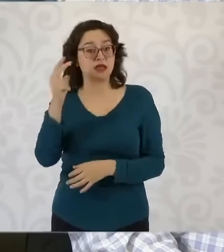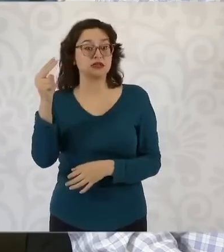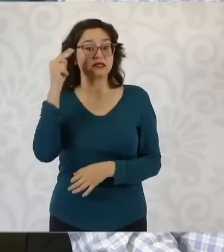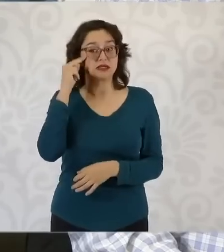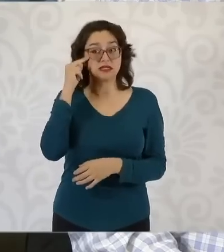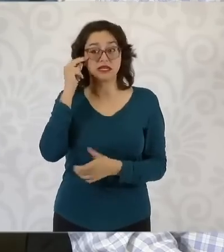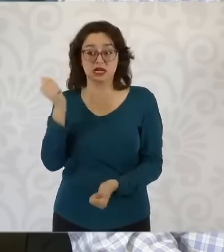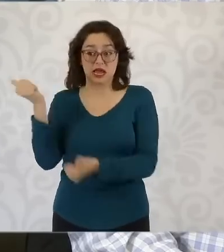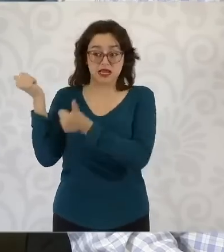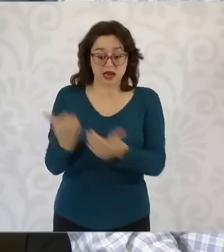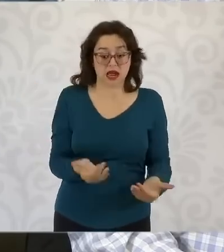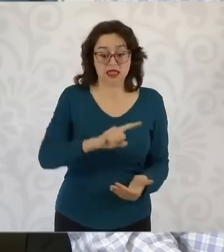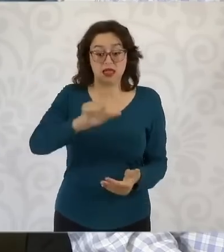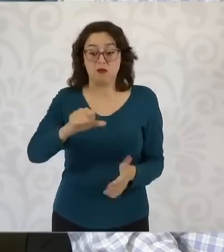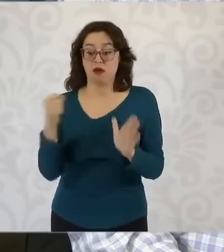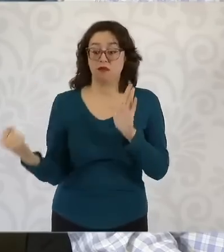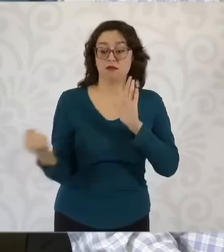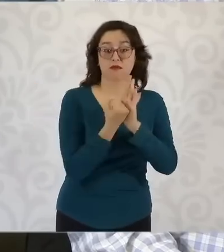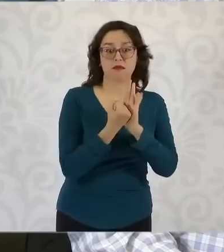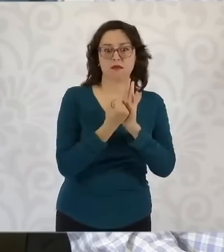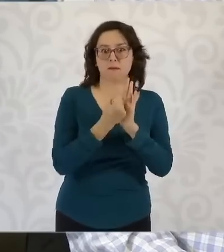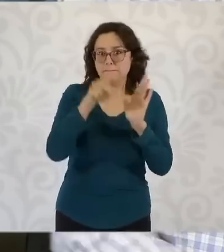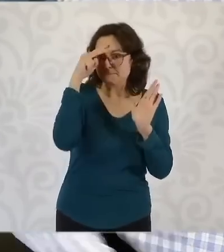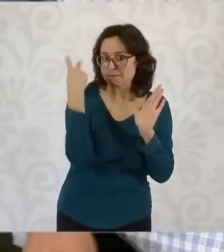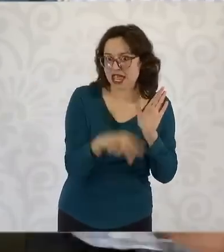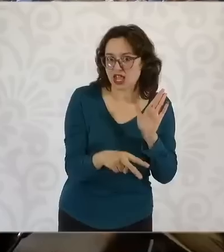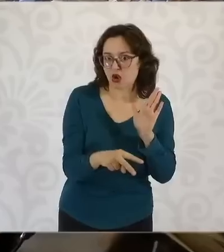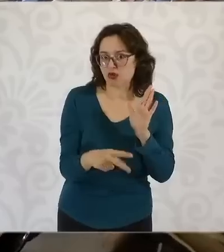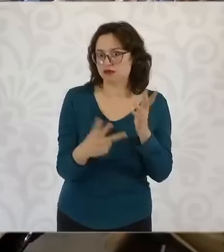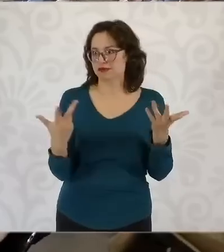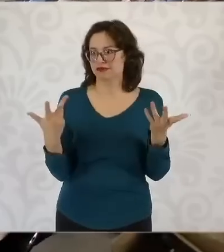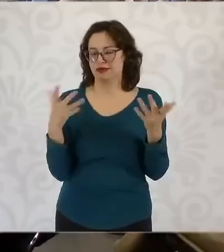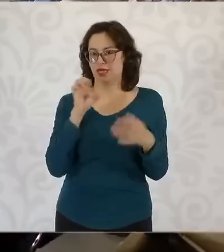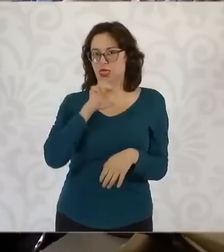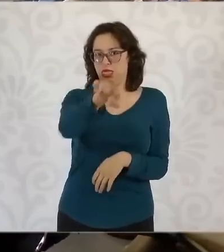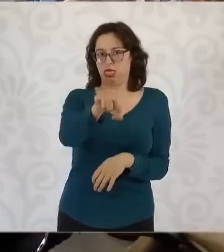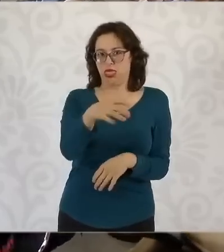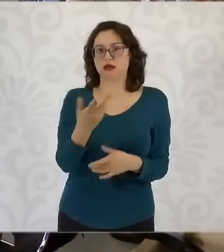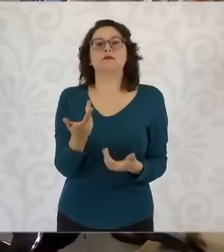con el sello hecho en México. ¿Qué medidas va a tomar México? ¿Habrá sanciones?